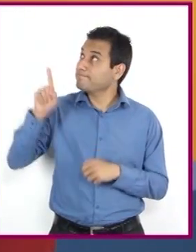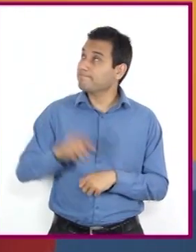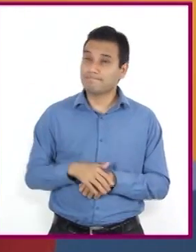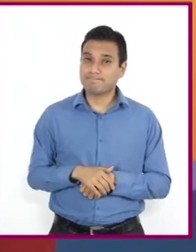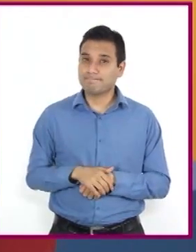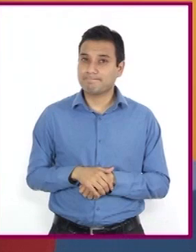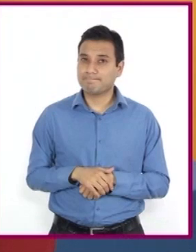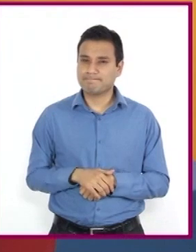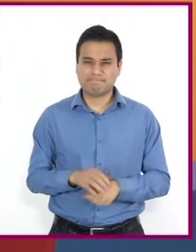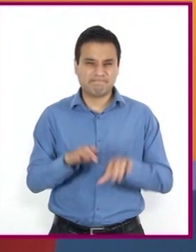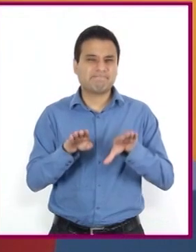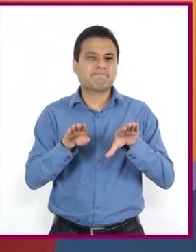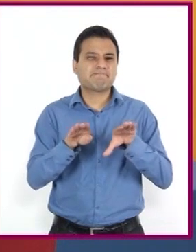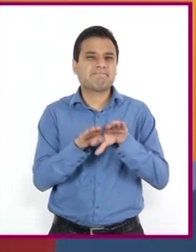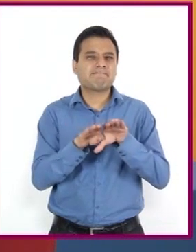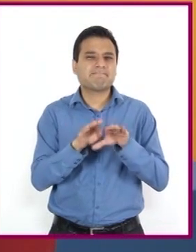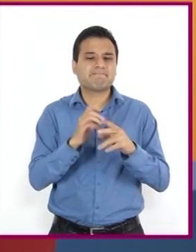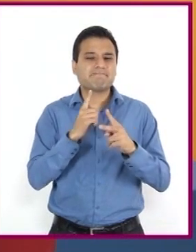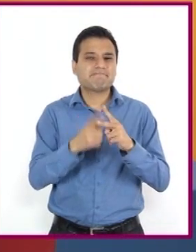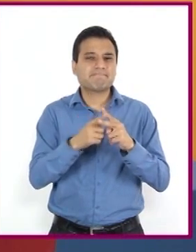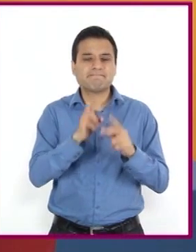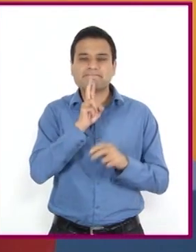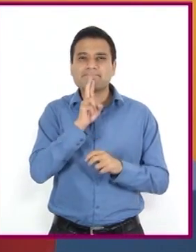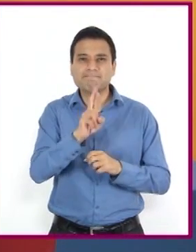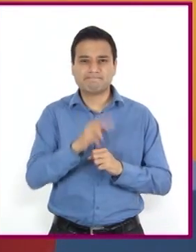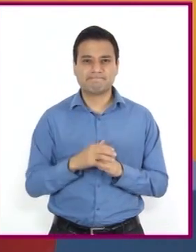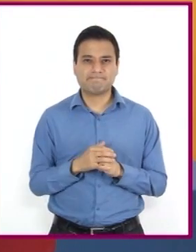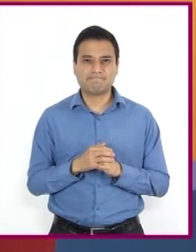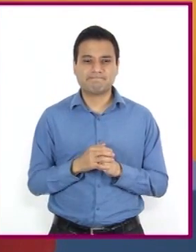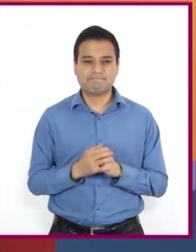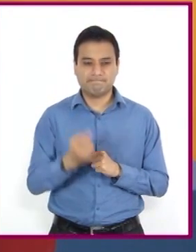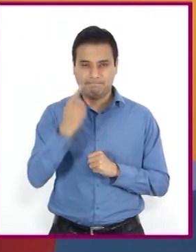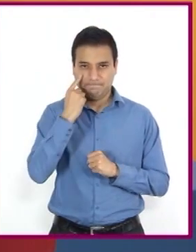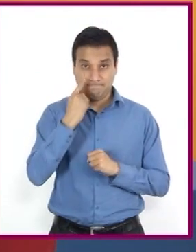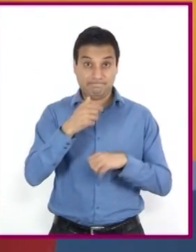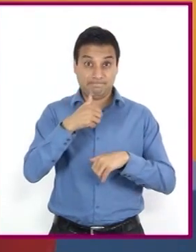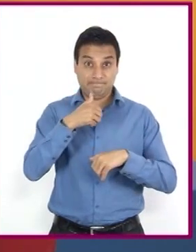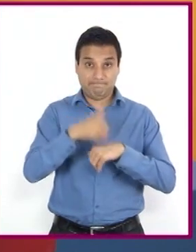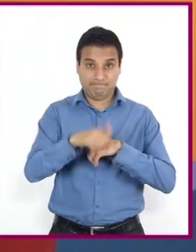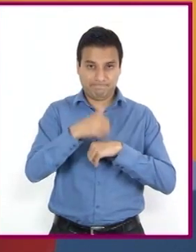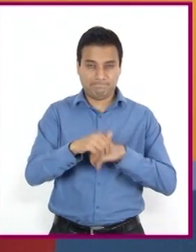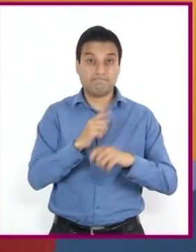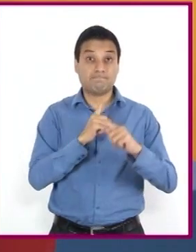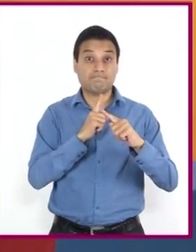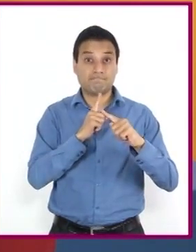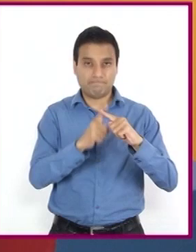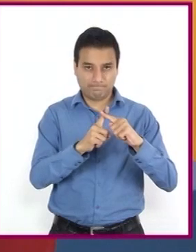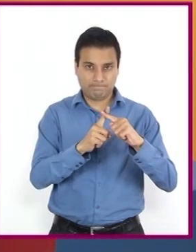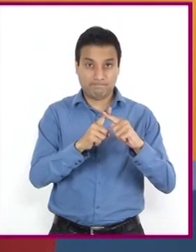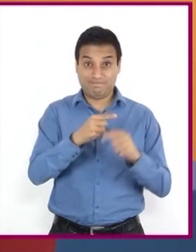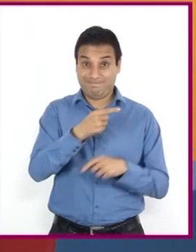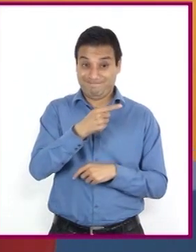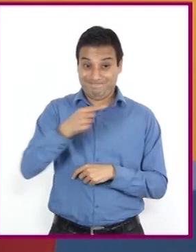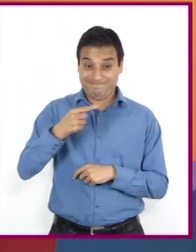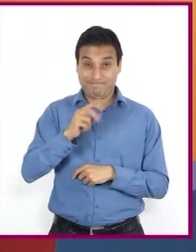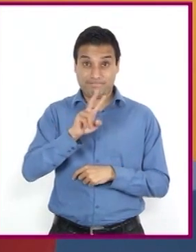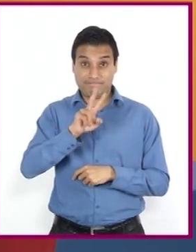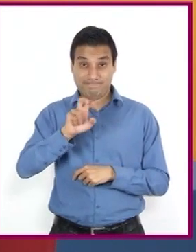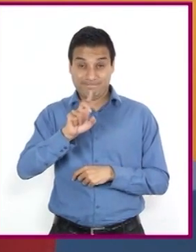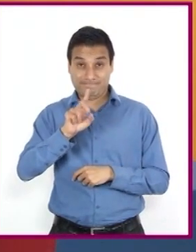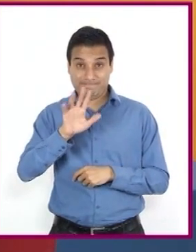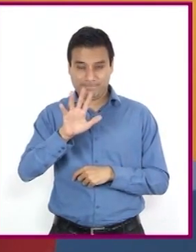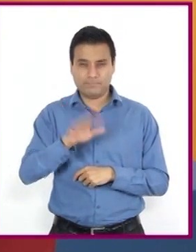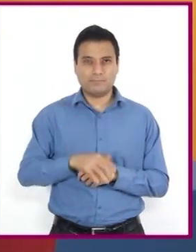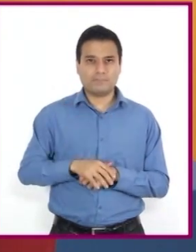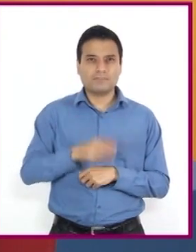en la siguiente operación? ¿Qué número multiplicado por 235 negativo es igual